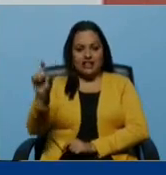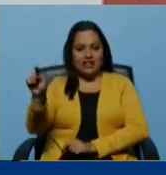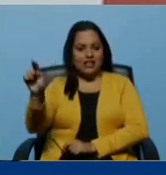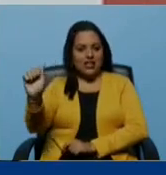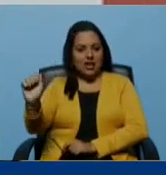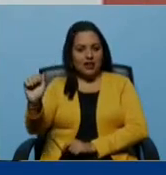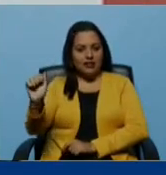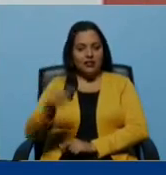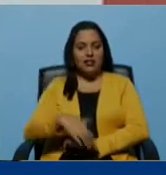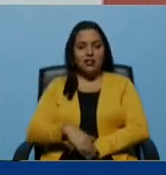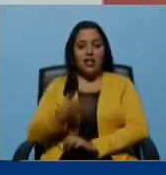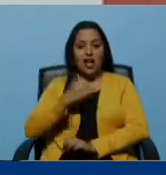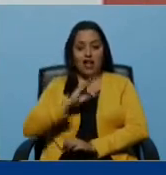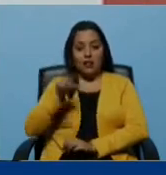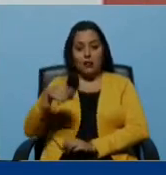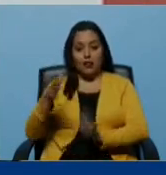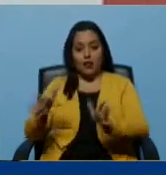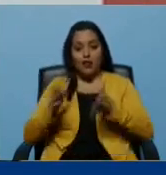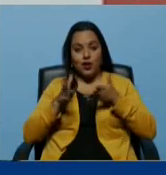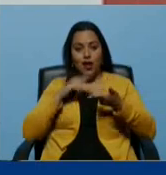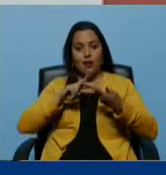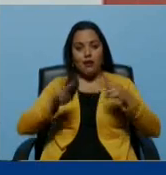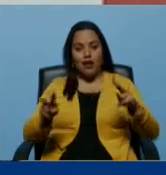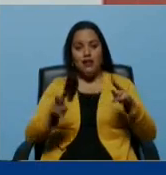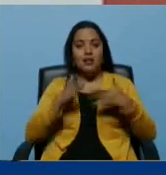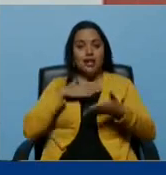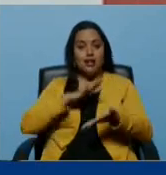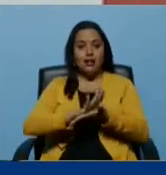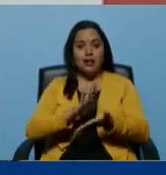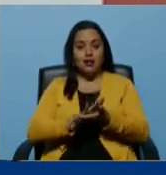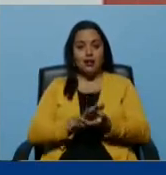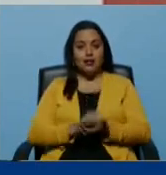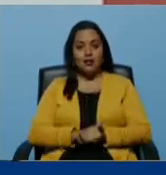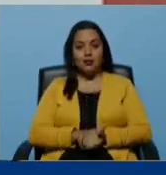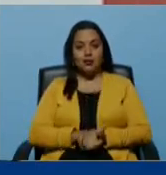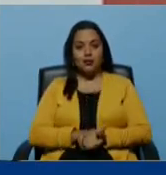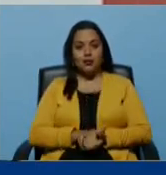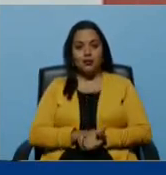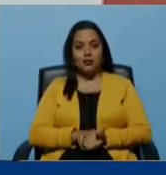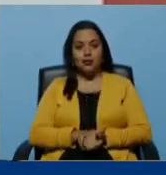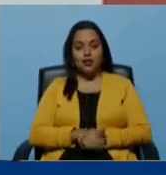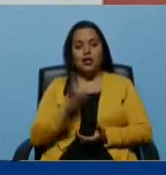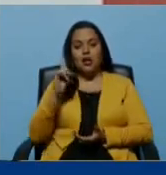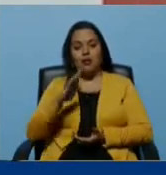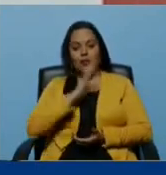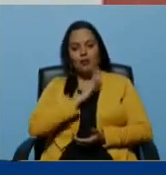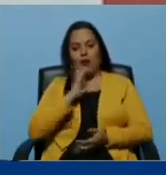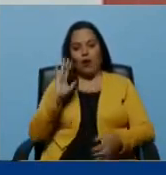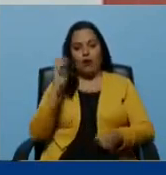Y tuvimos una gran victoria de paz, tranquilidad y autoconfianza.